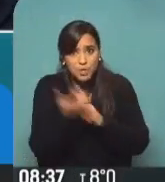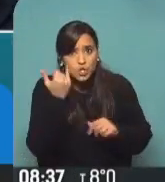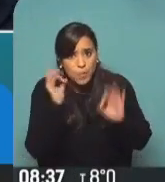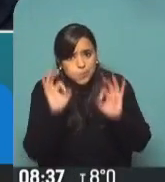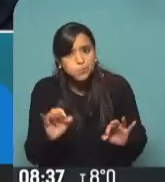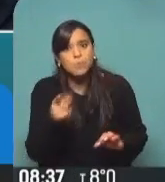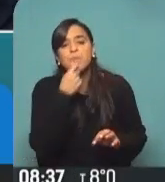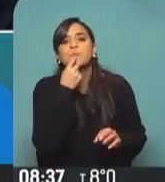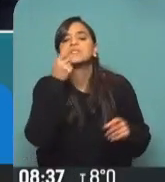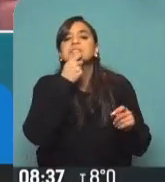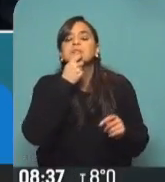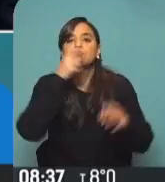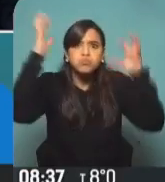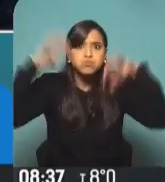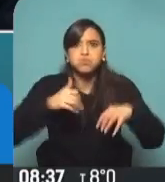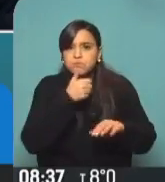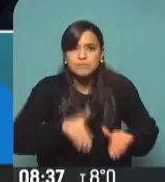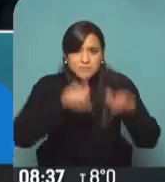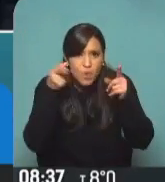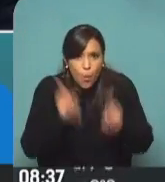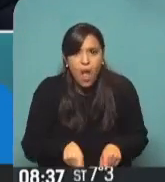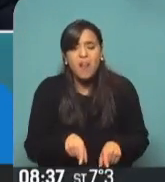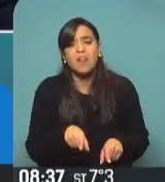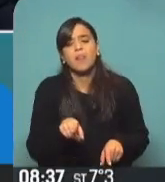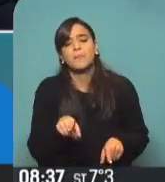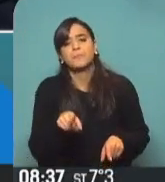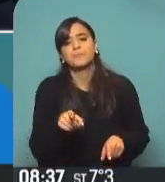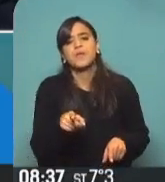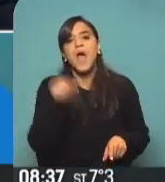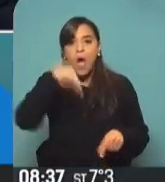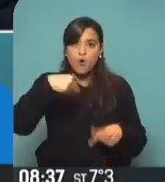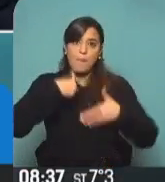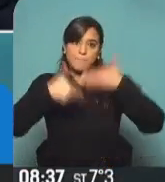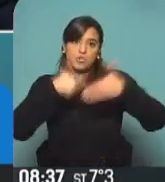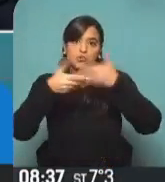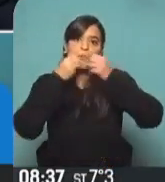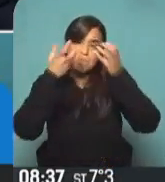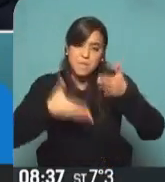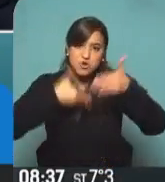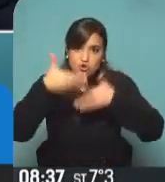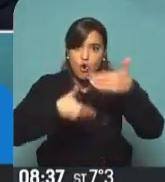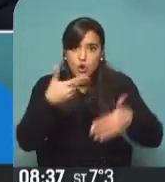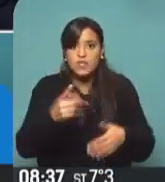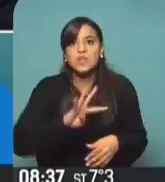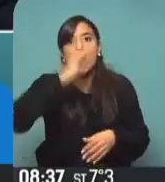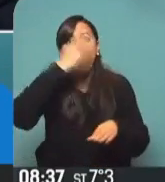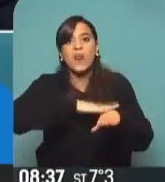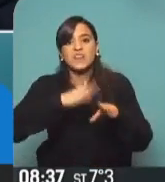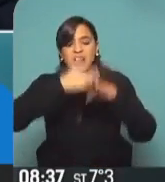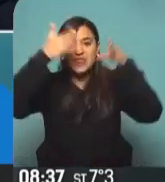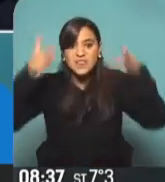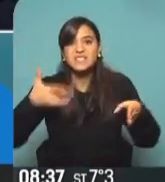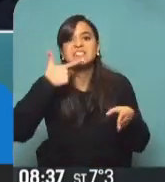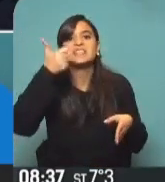dice si vuelve a ocurrir van a atravesar la misma situación los buenos actores está en pleno proceso de mejora en la cuarta etapa el plan maestro del